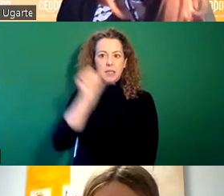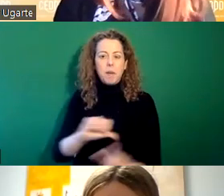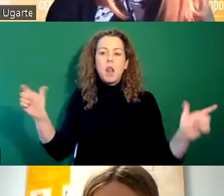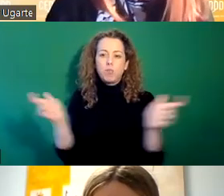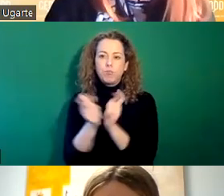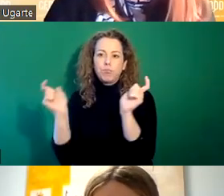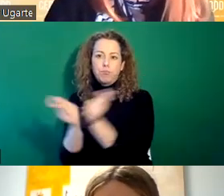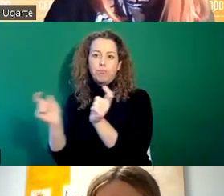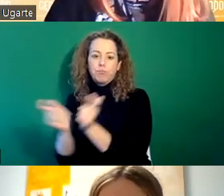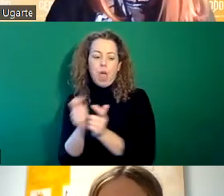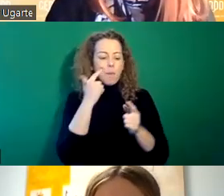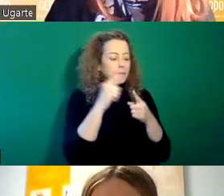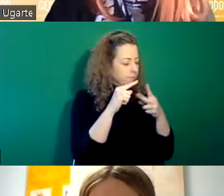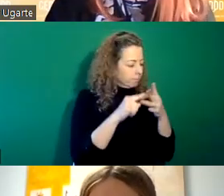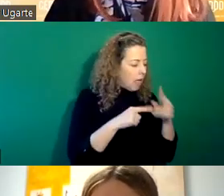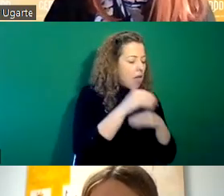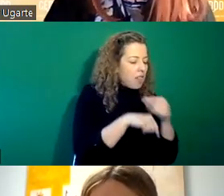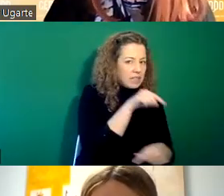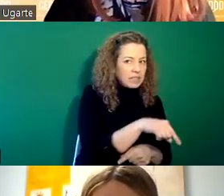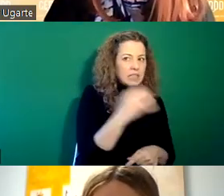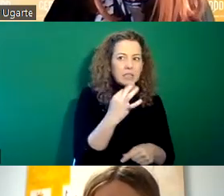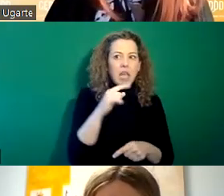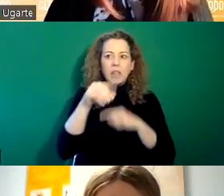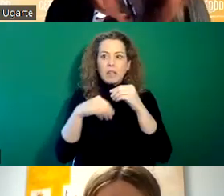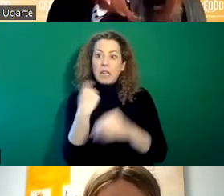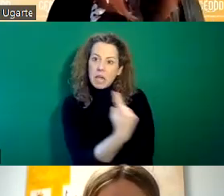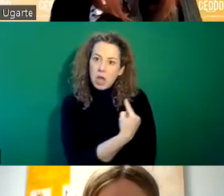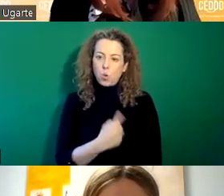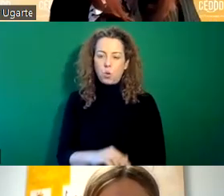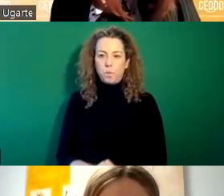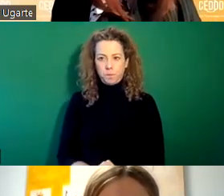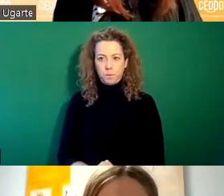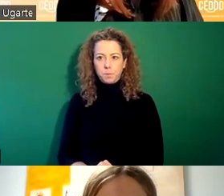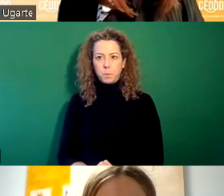de actuación y íbamos diciendo qué íbamos a hacer con cada residente y en cada momento.